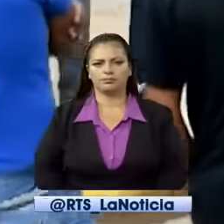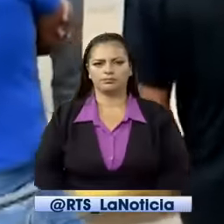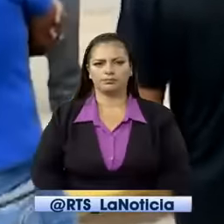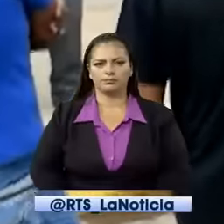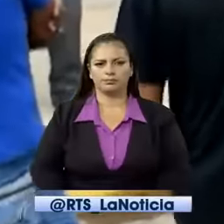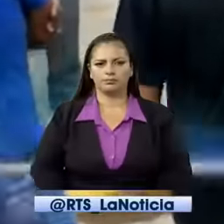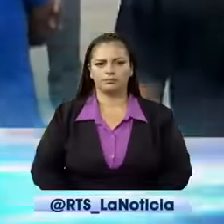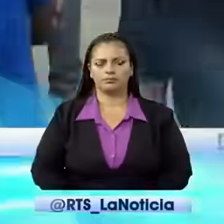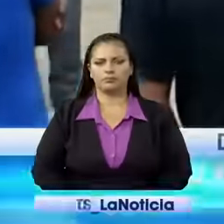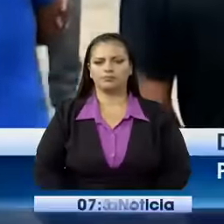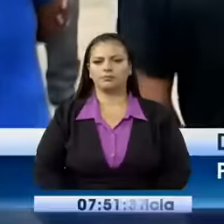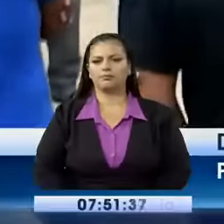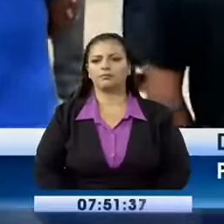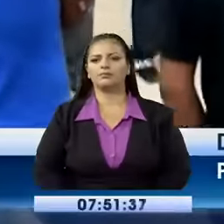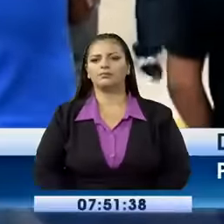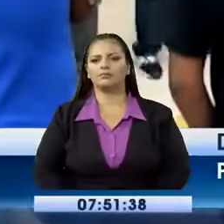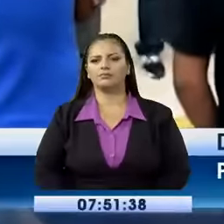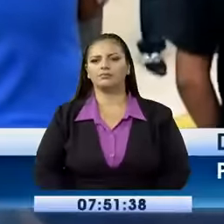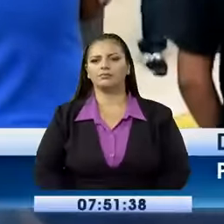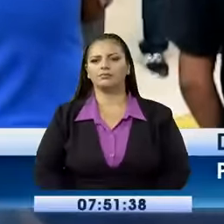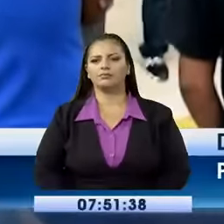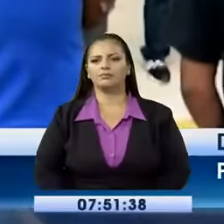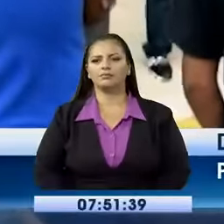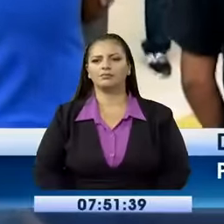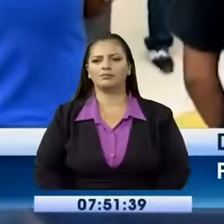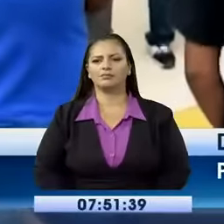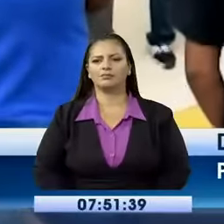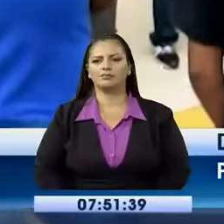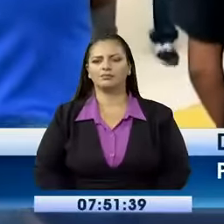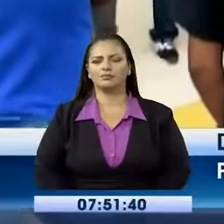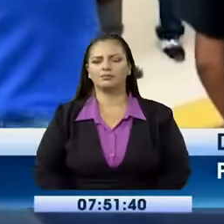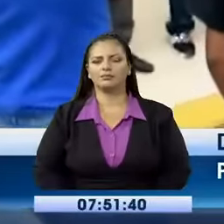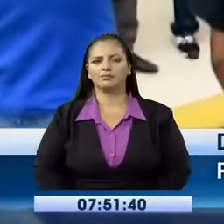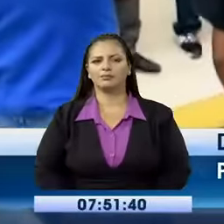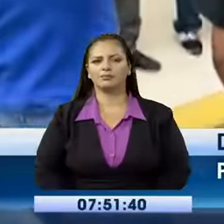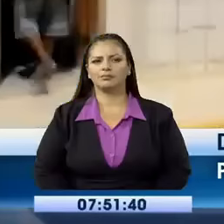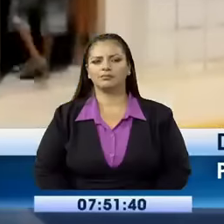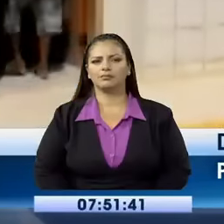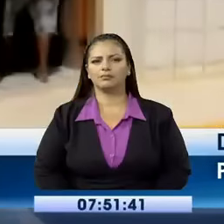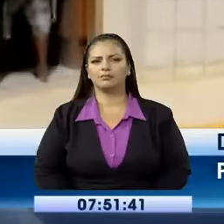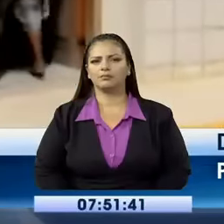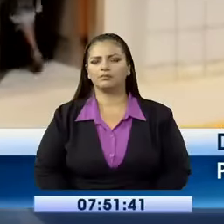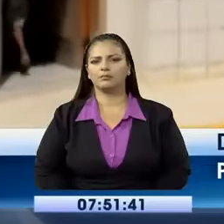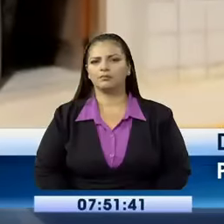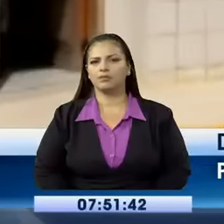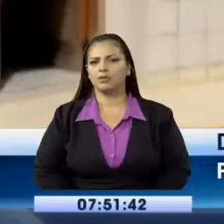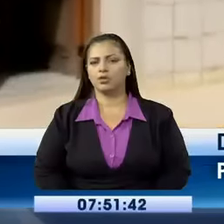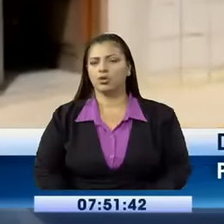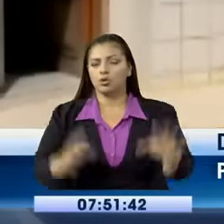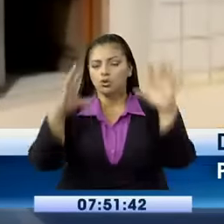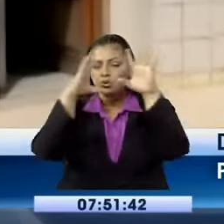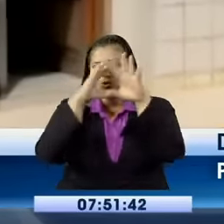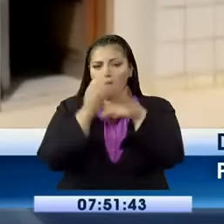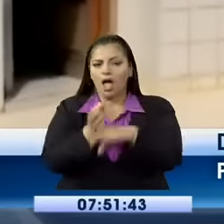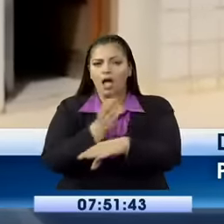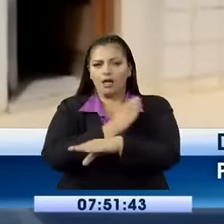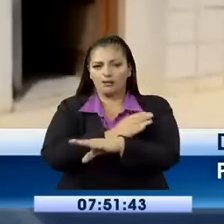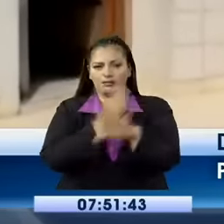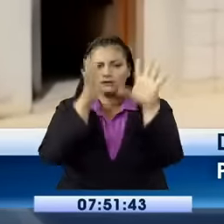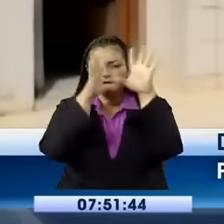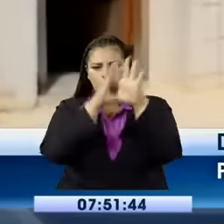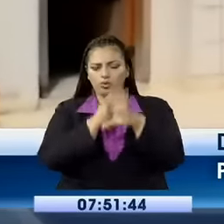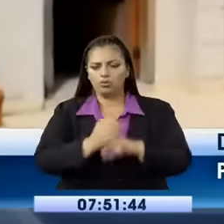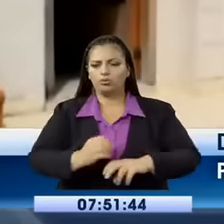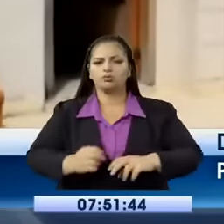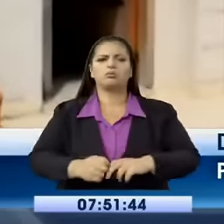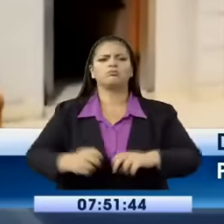fluminense se reía porque como que liaron juntos la noche anterior y en la mañana ambos estaban sin vida cada uno en su